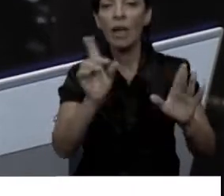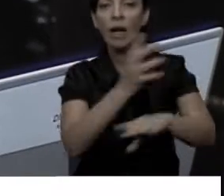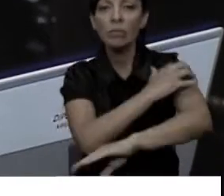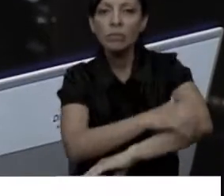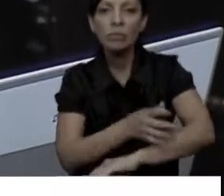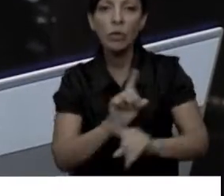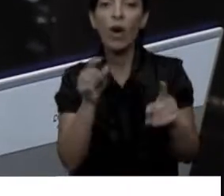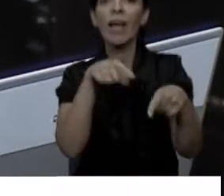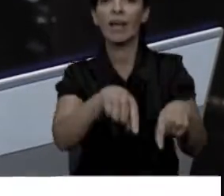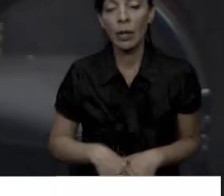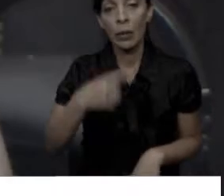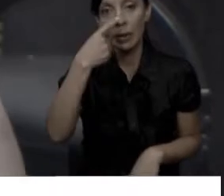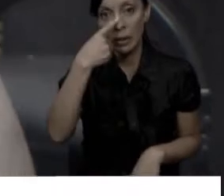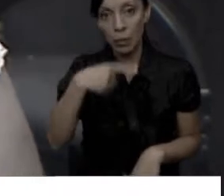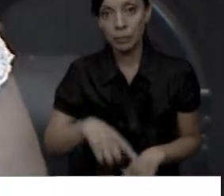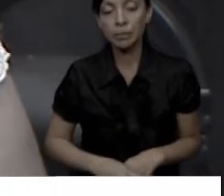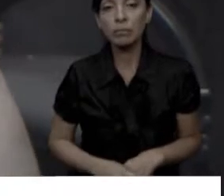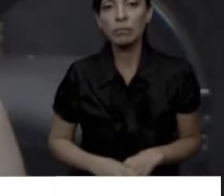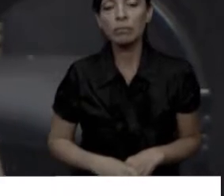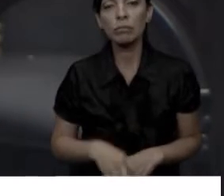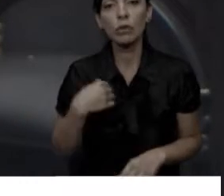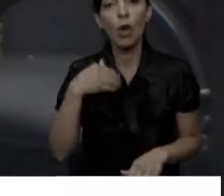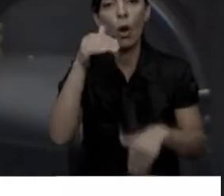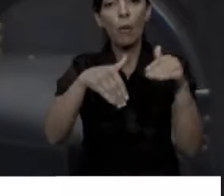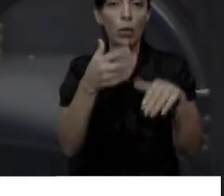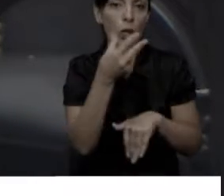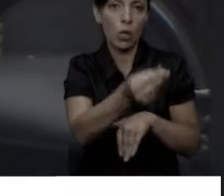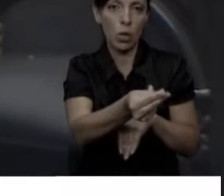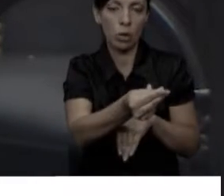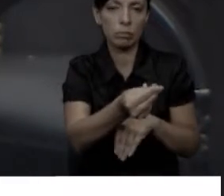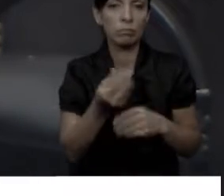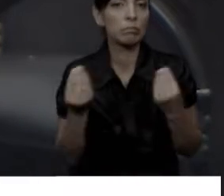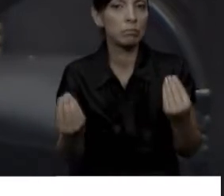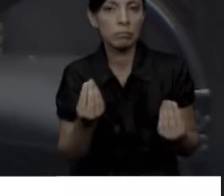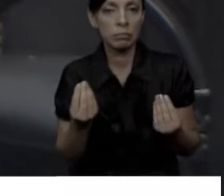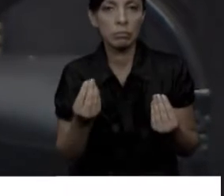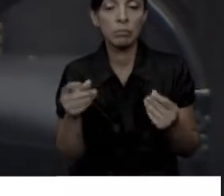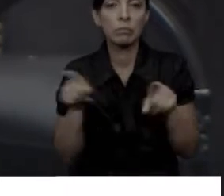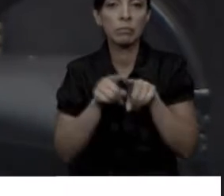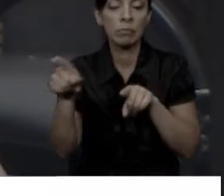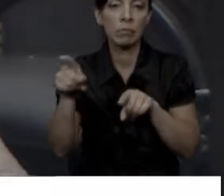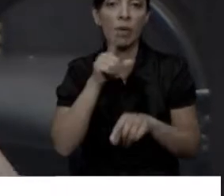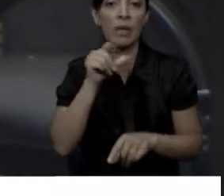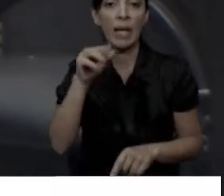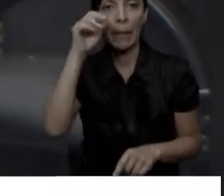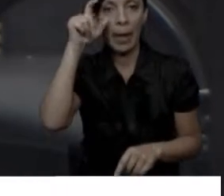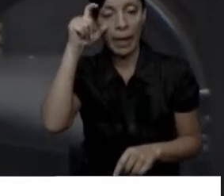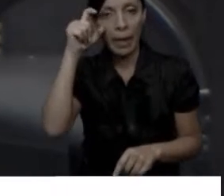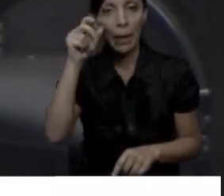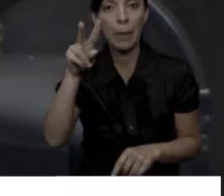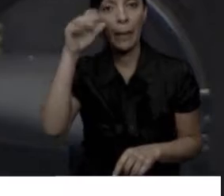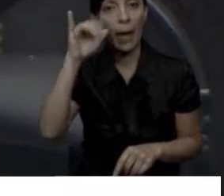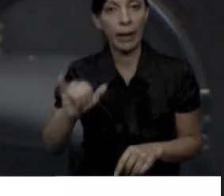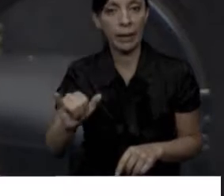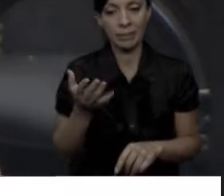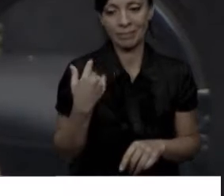pobreza. Esa es la deuda. Voy a fundamentar mi voto negativo con la posición del doctor Tabaré Vázquez, expresidente del